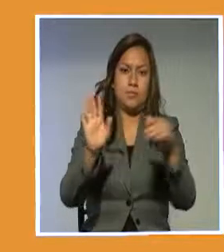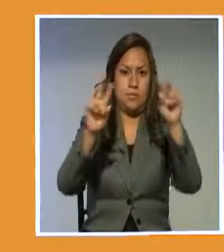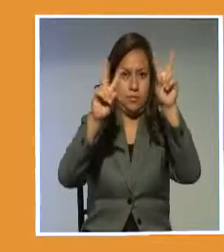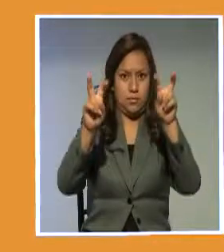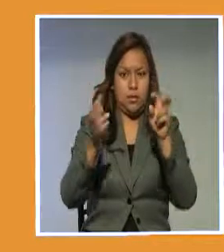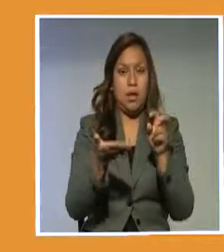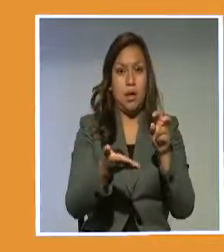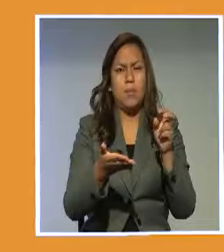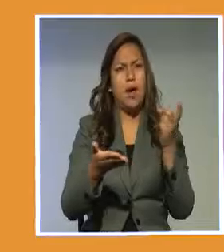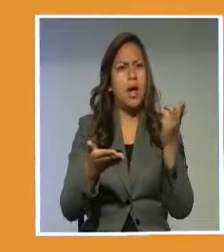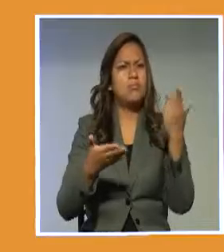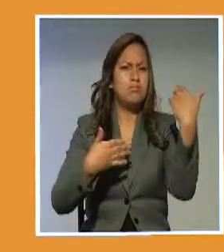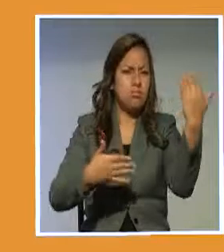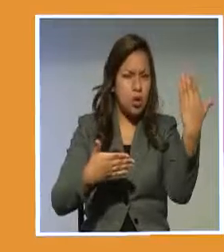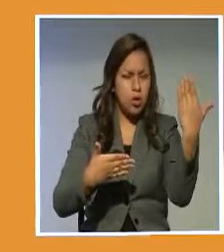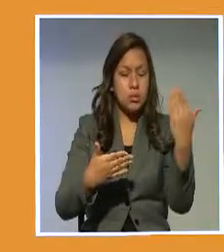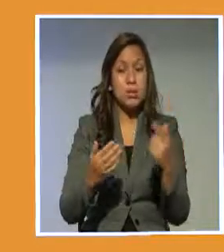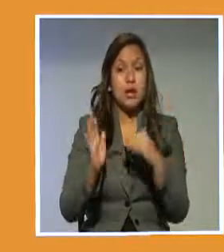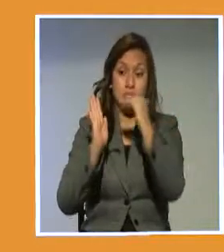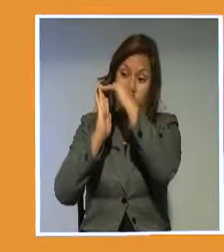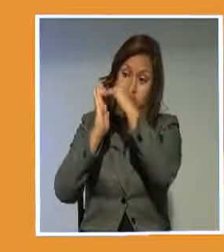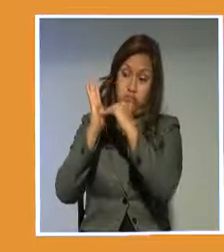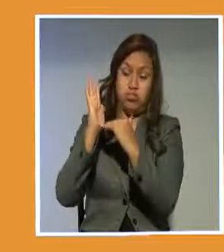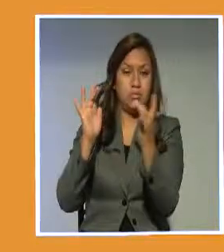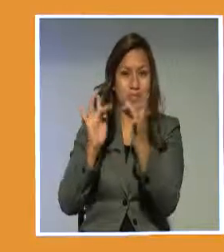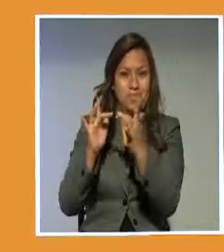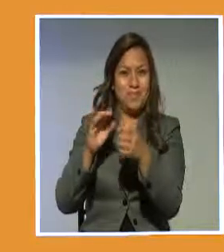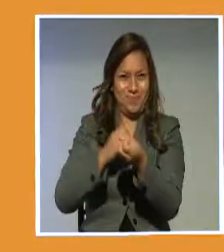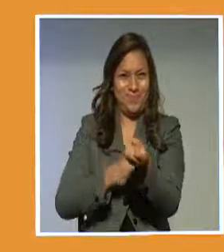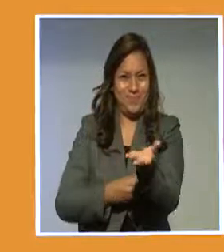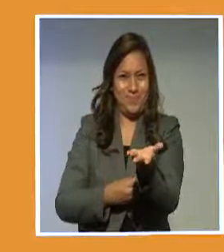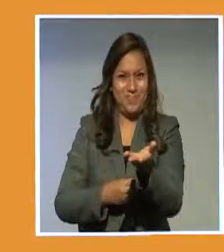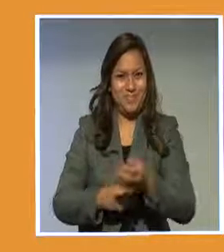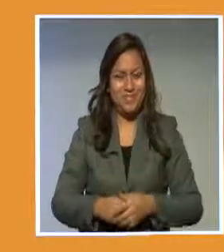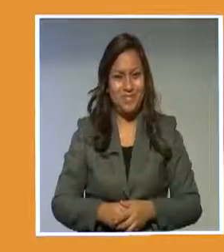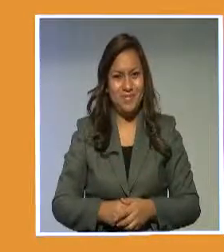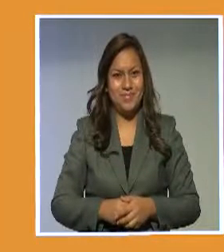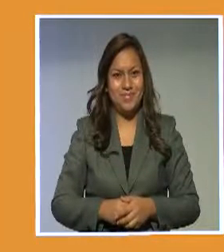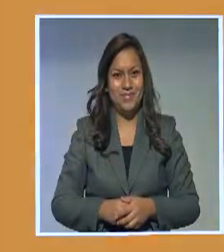común, de interés general? Vamos entonces con esta pastilla de información.